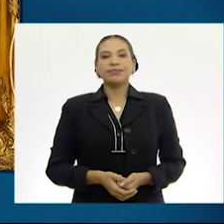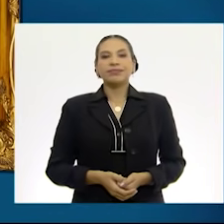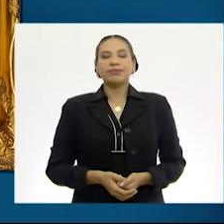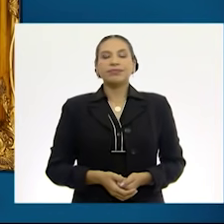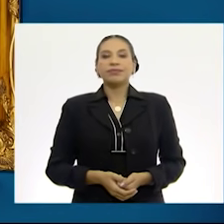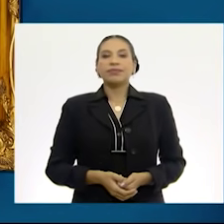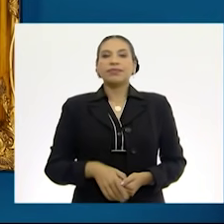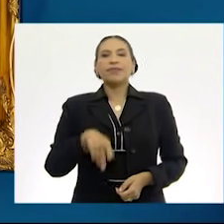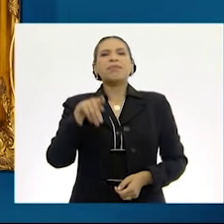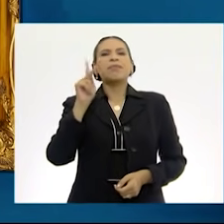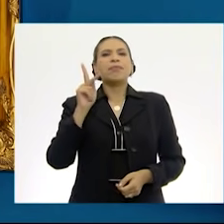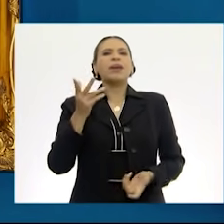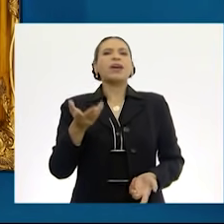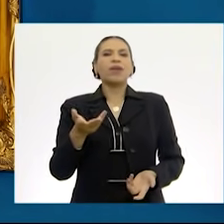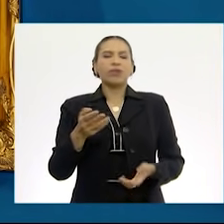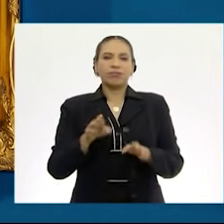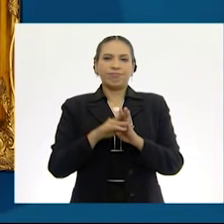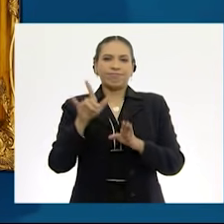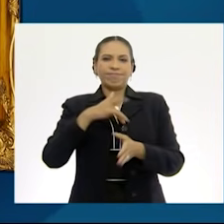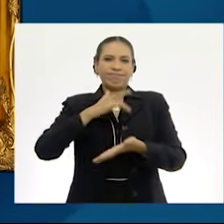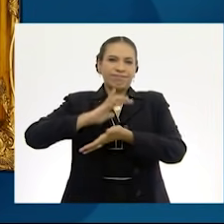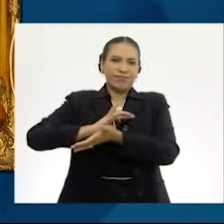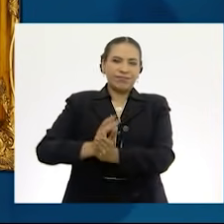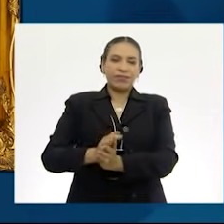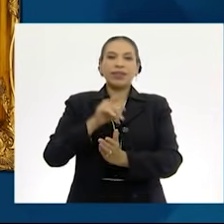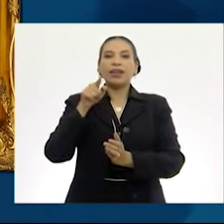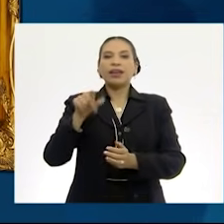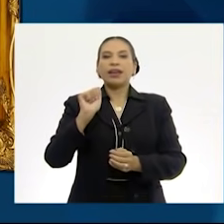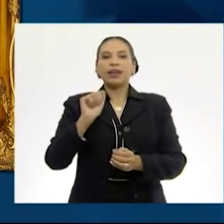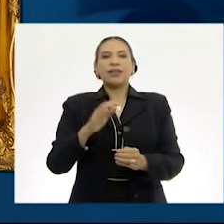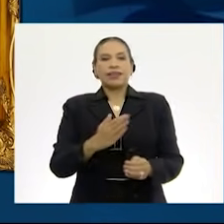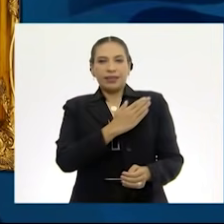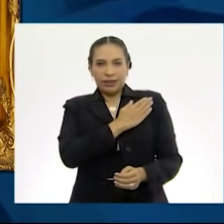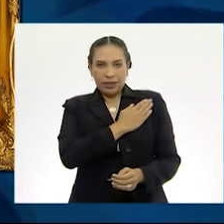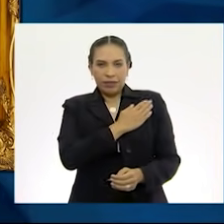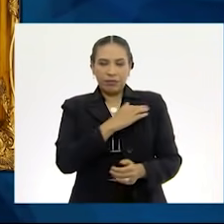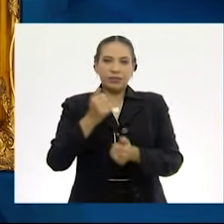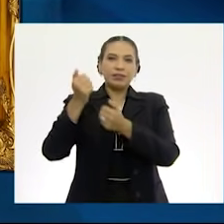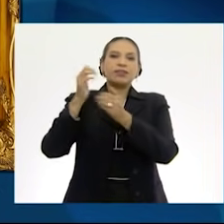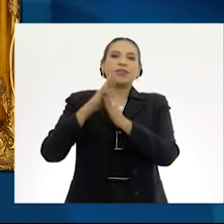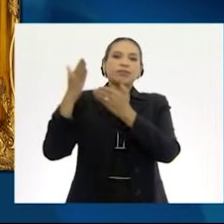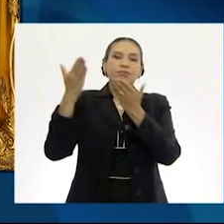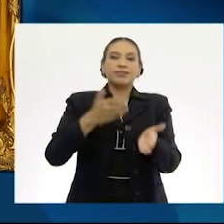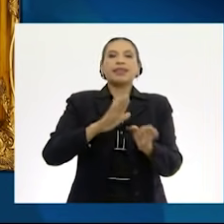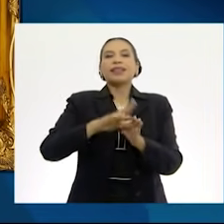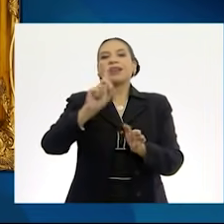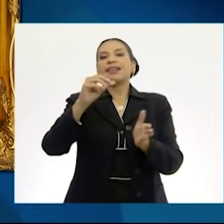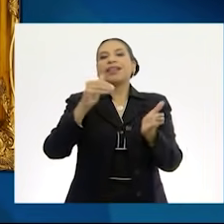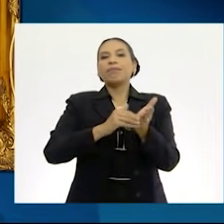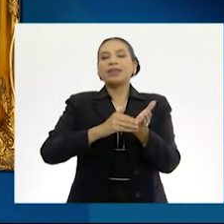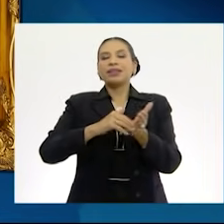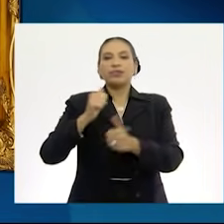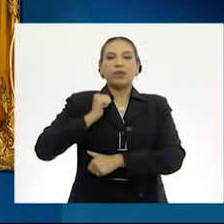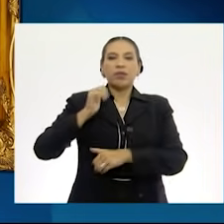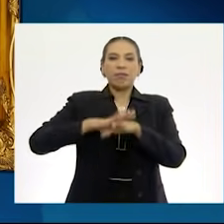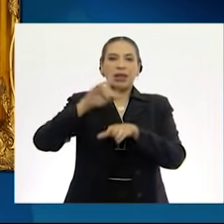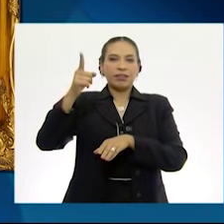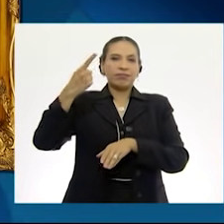Pero la humillación solo sirvió para que Napoleón enviara 30,000 soldados más bajo un nuevo mando.